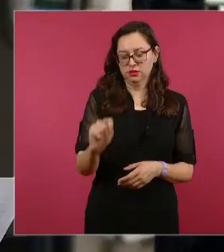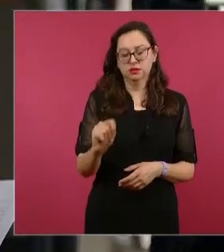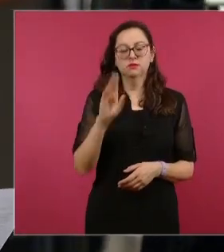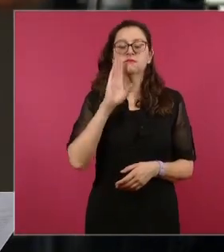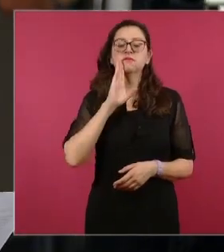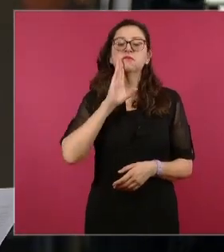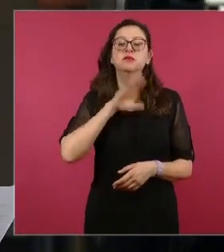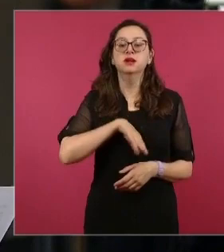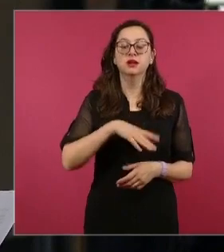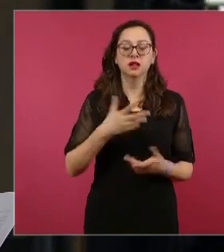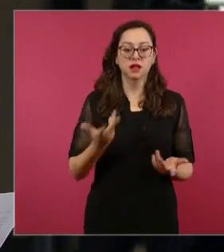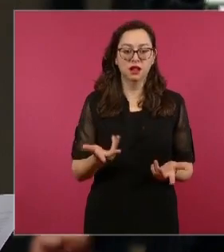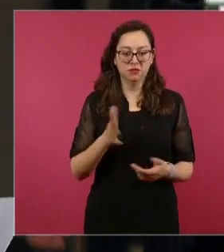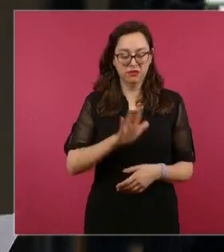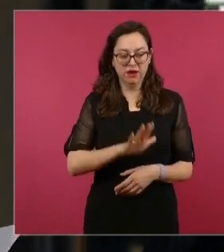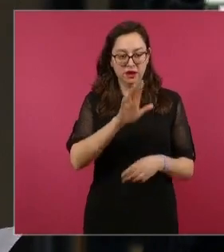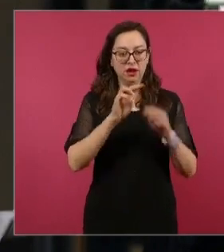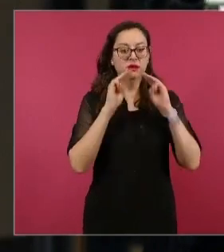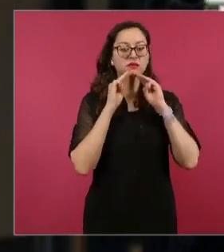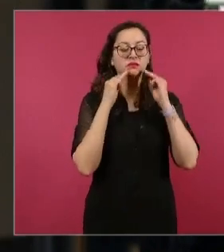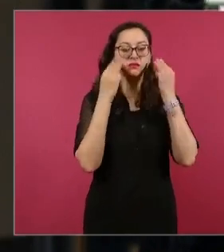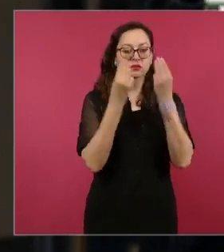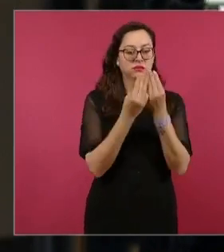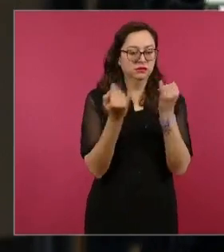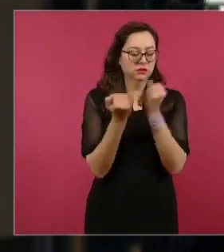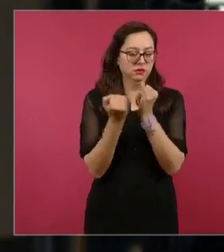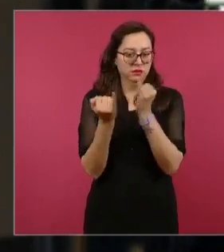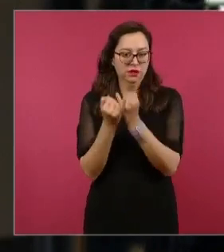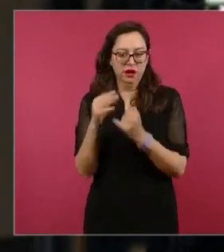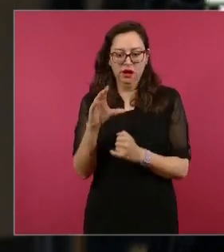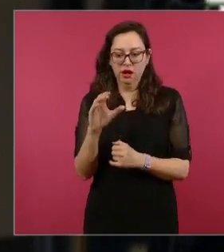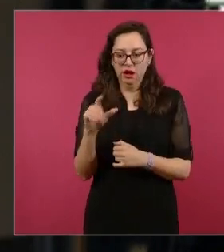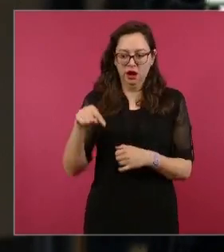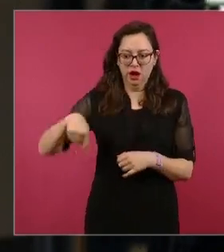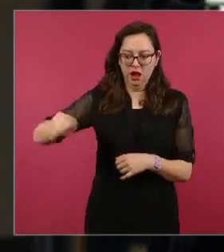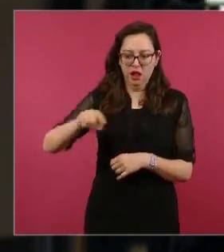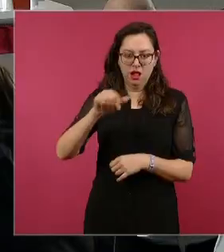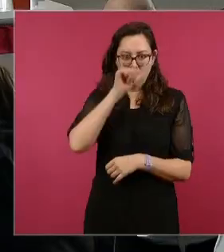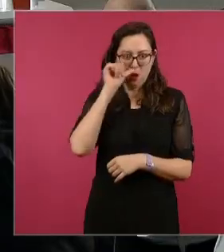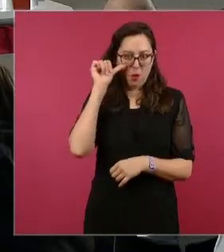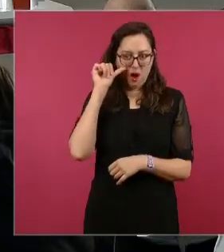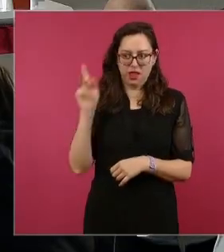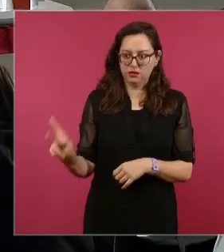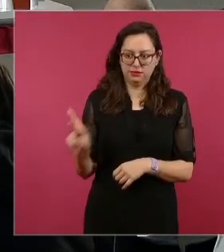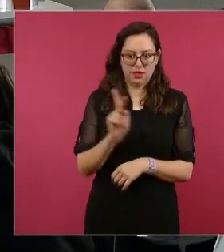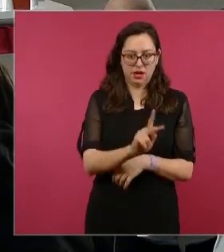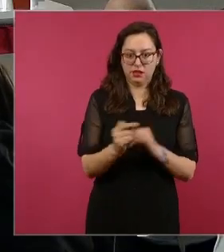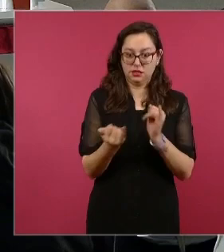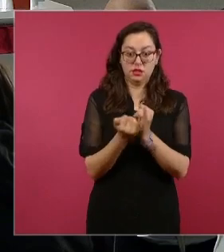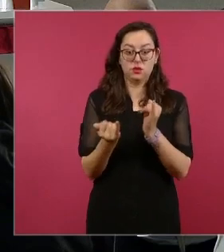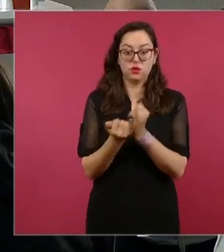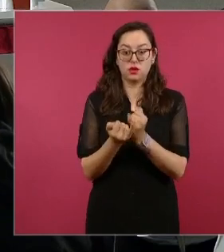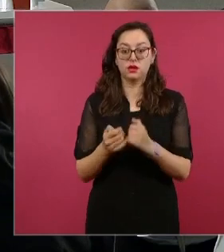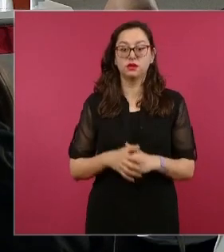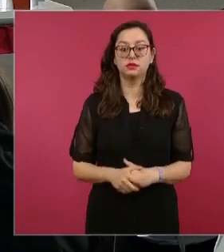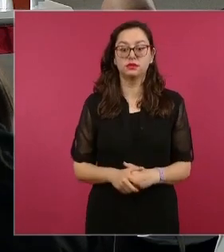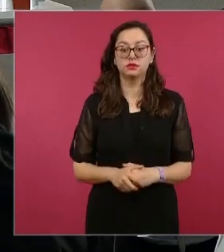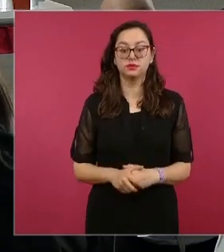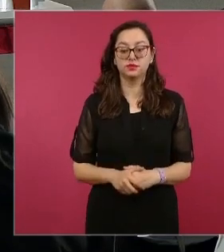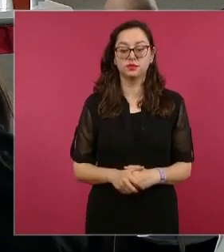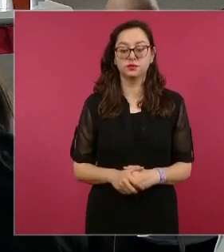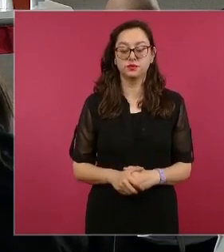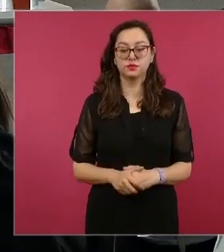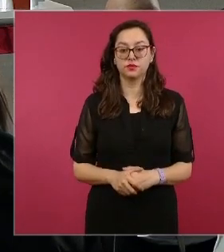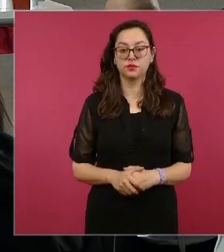a nivel de cartel inmobiliario, por lo cual le da las gracias. ¿Qué se puede hacer? Muy bien, vamos